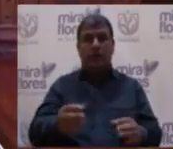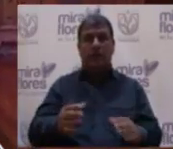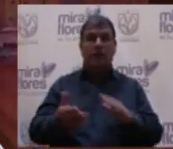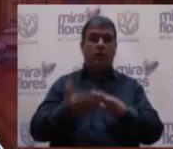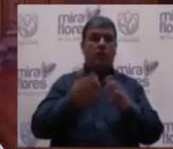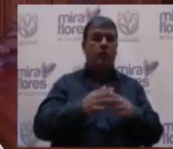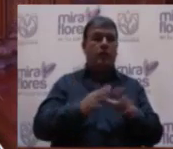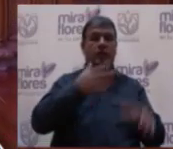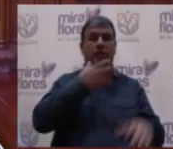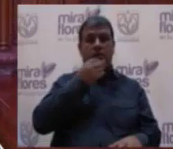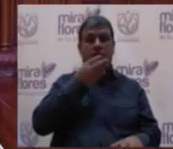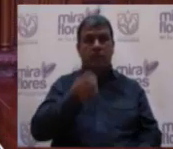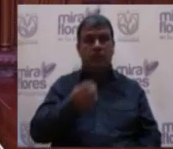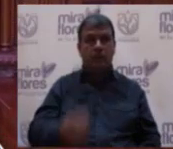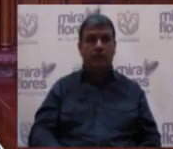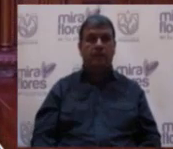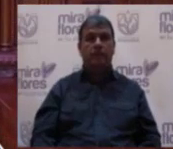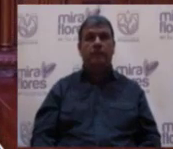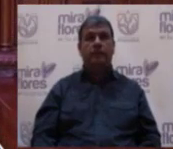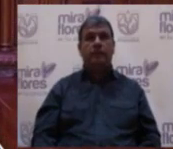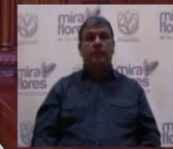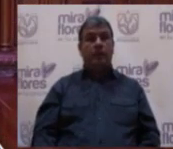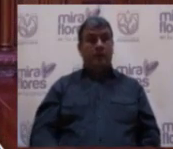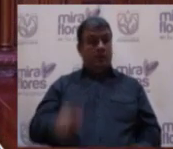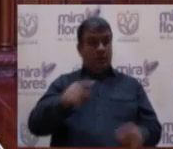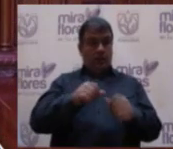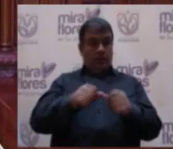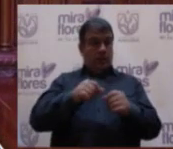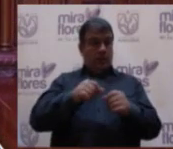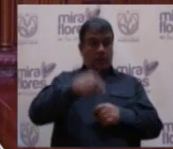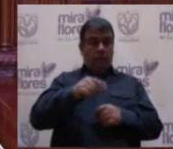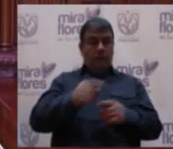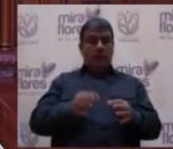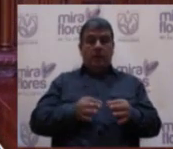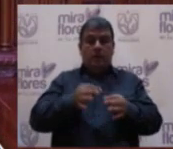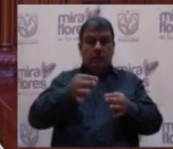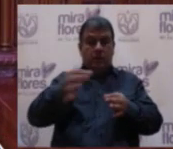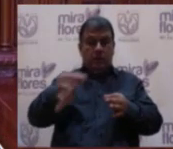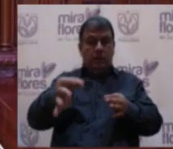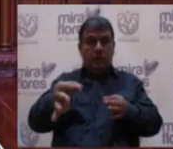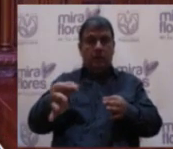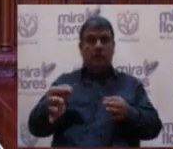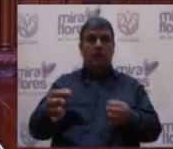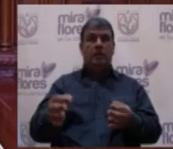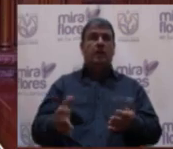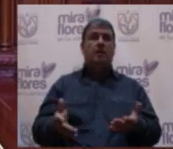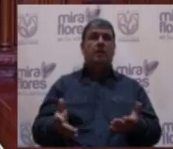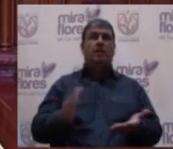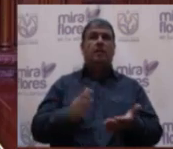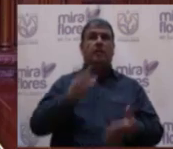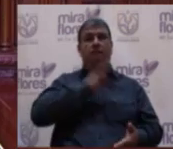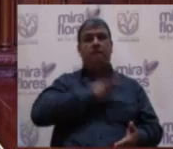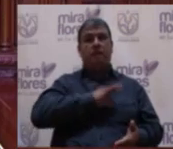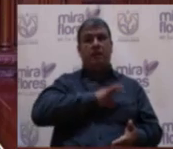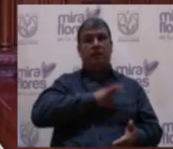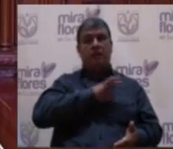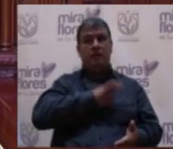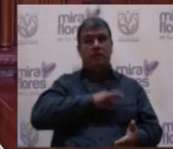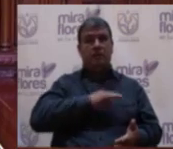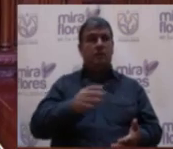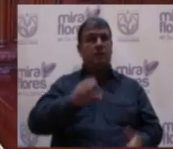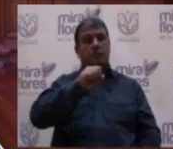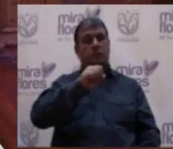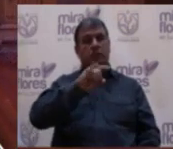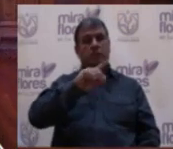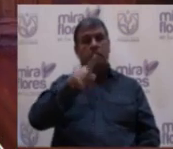diciembre, entonces hasta esa fecha correría este tipo de beneficios. Señor Souza,